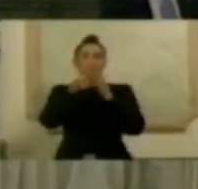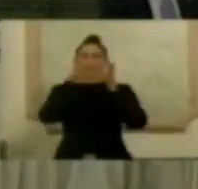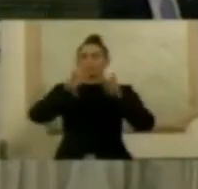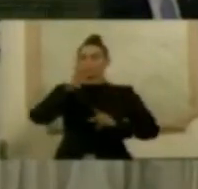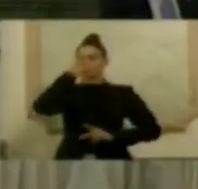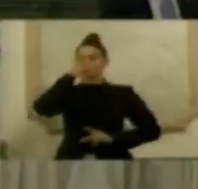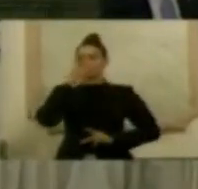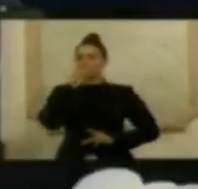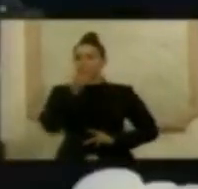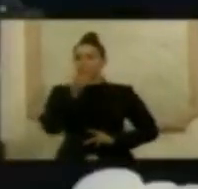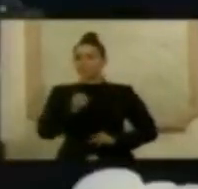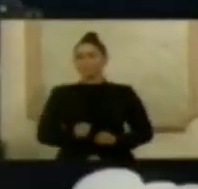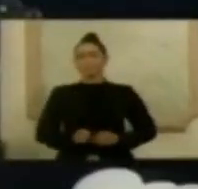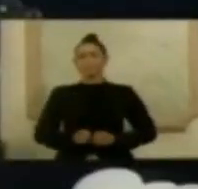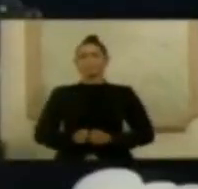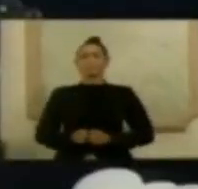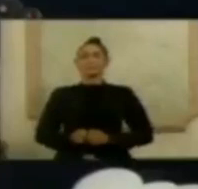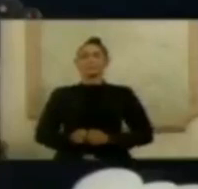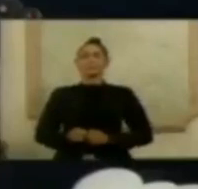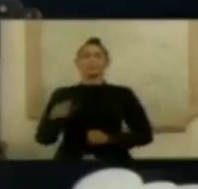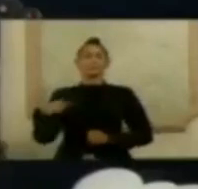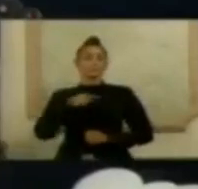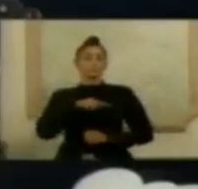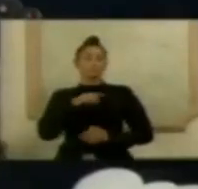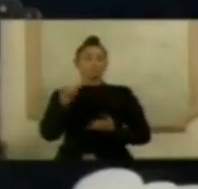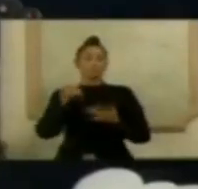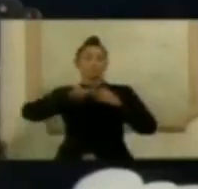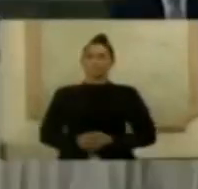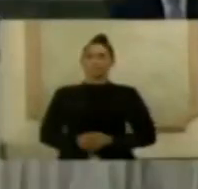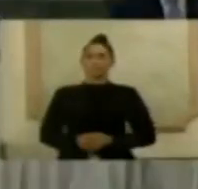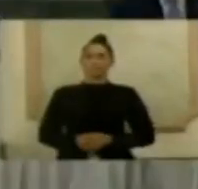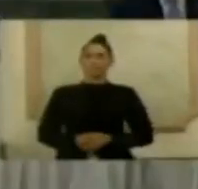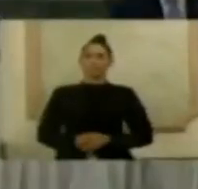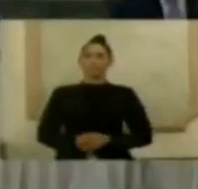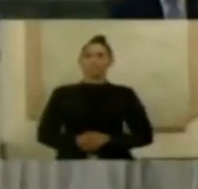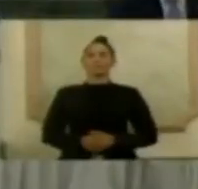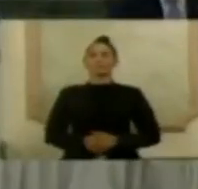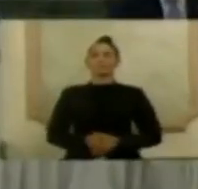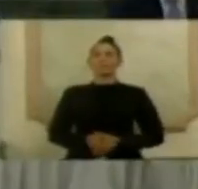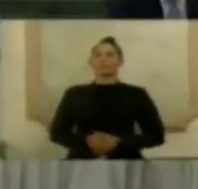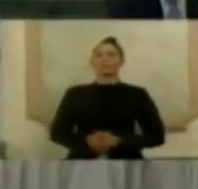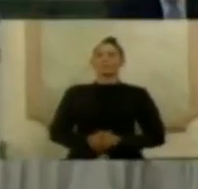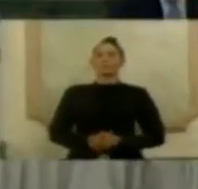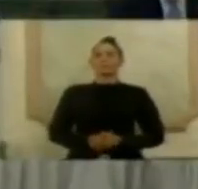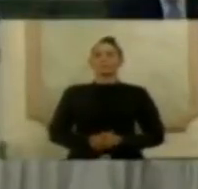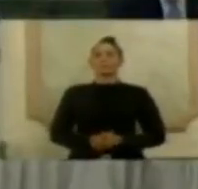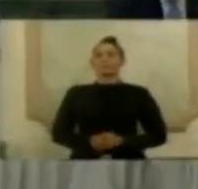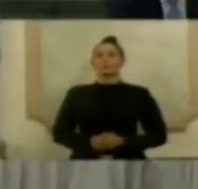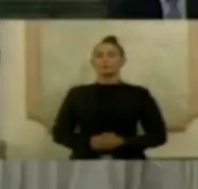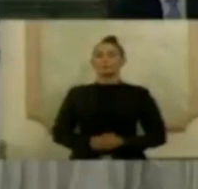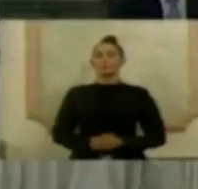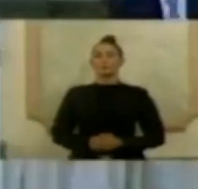la población en sentido general será vacunada gratuitamente. Un mayor presupuesto, más médicos,